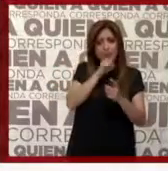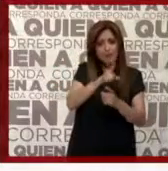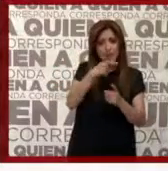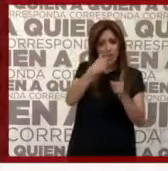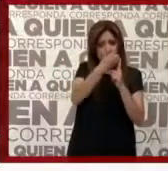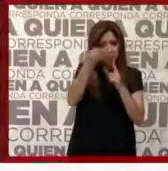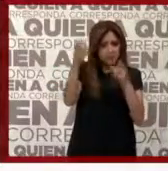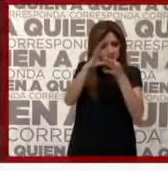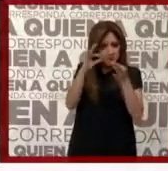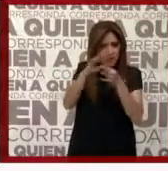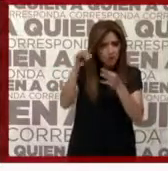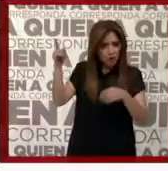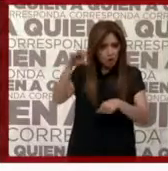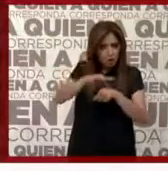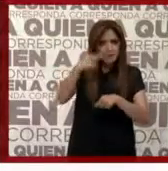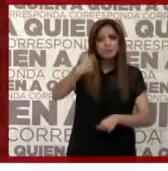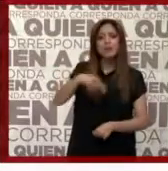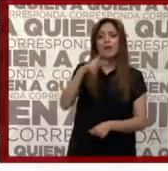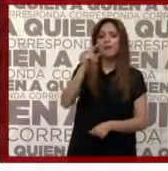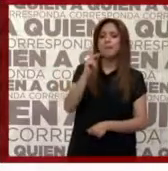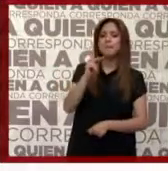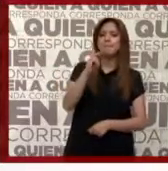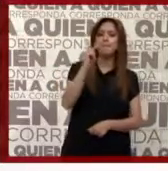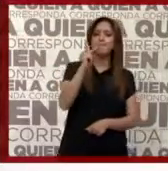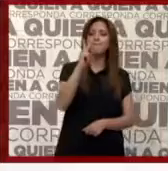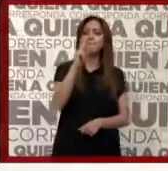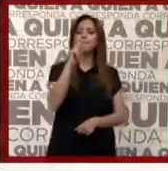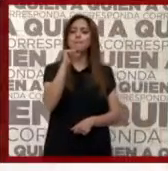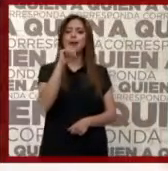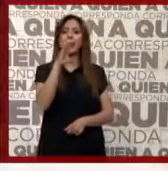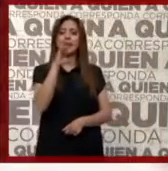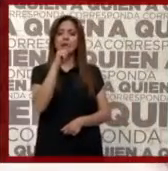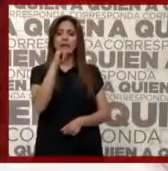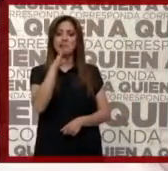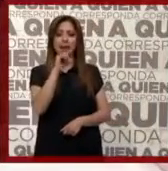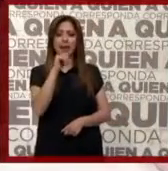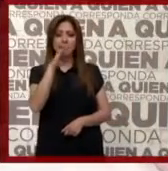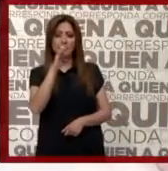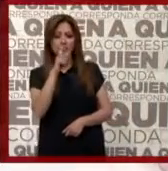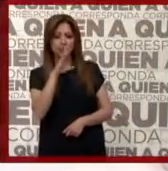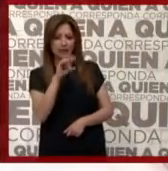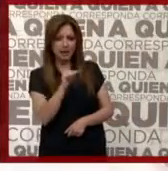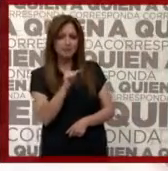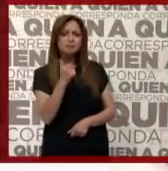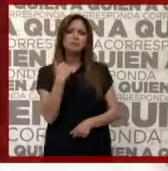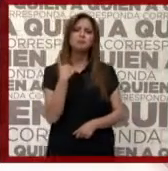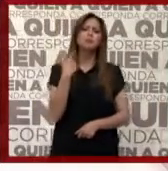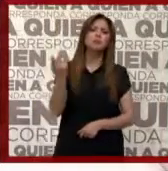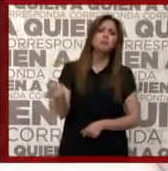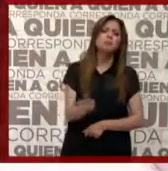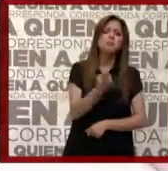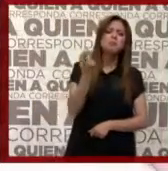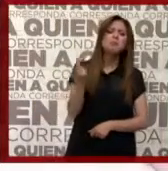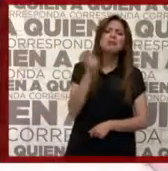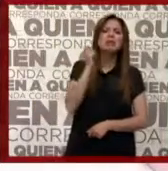que ver con la práctica médica la práctica médica que no entra ahí por ejemplo que un hospital